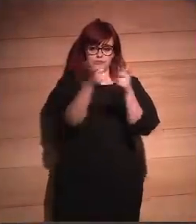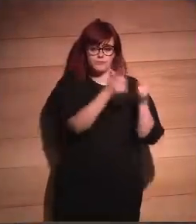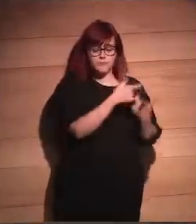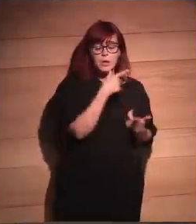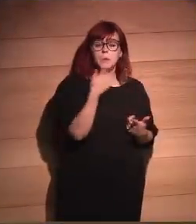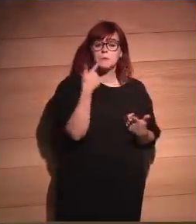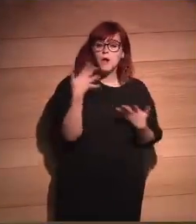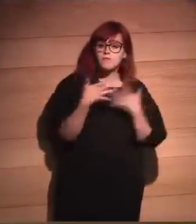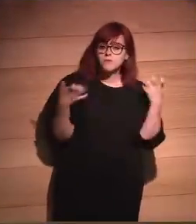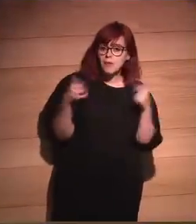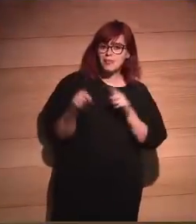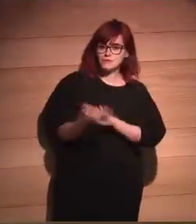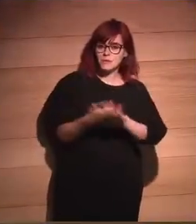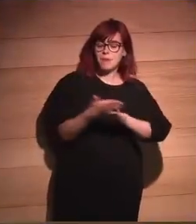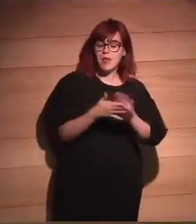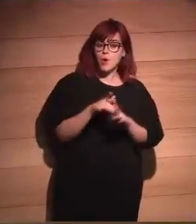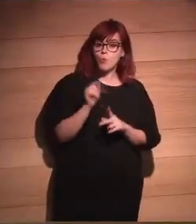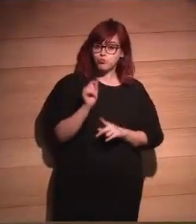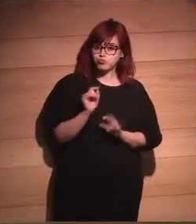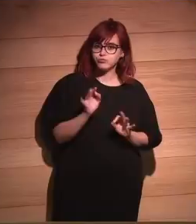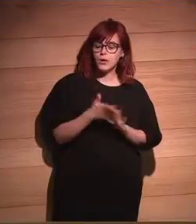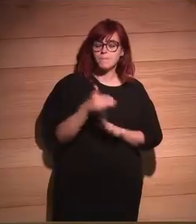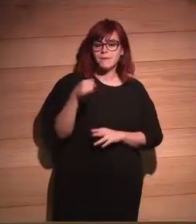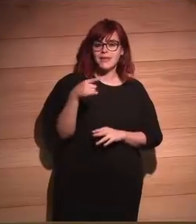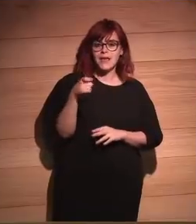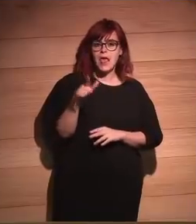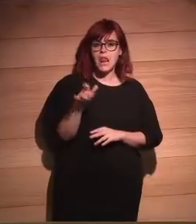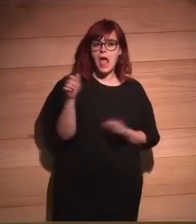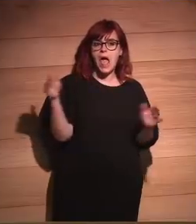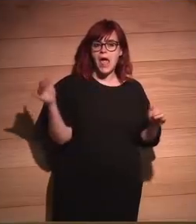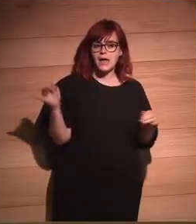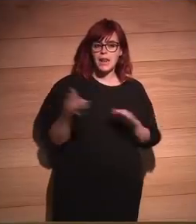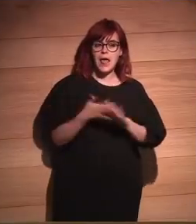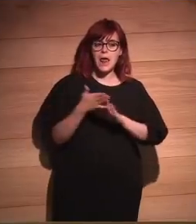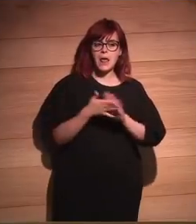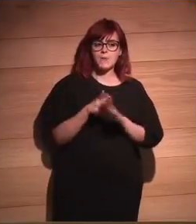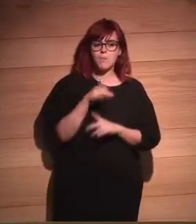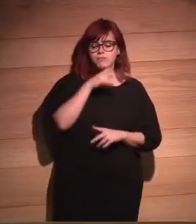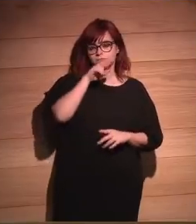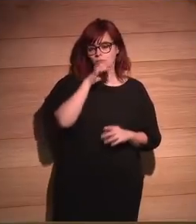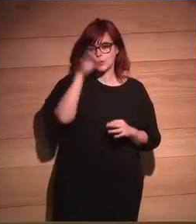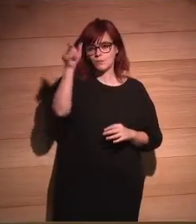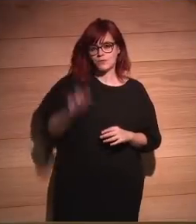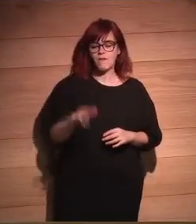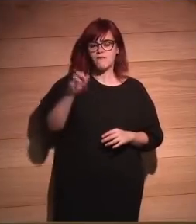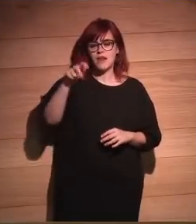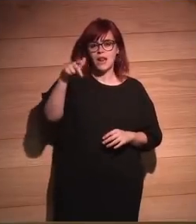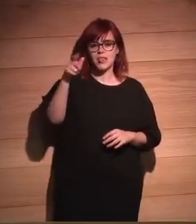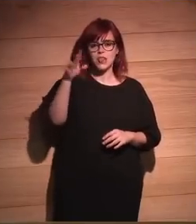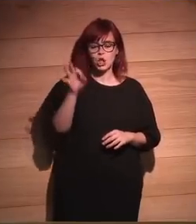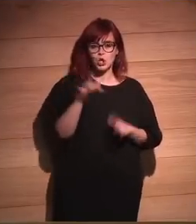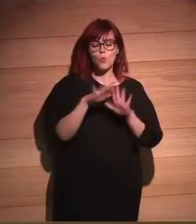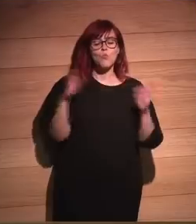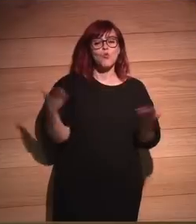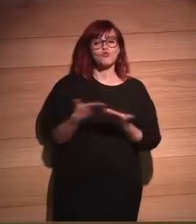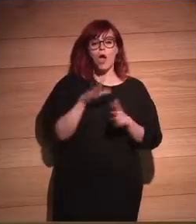sería luego retomamos ese punto con Miguel Ángel para dar la primera intervención de Fernando, el mundo